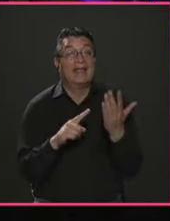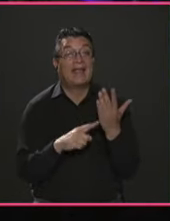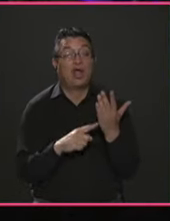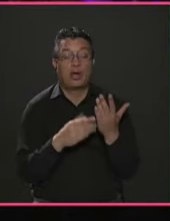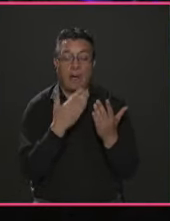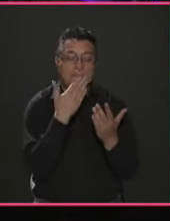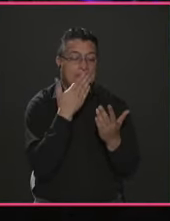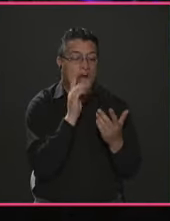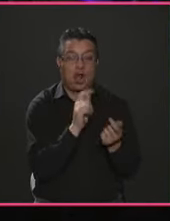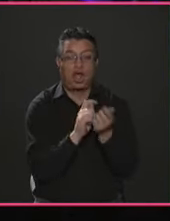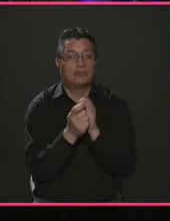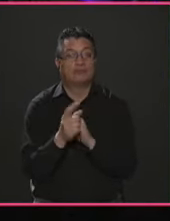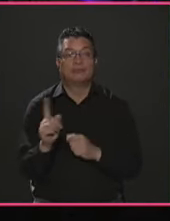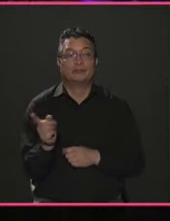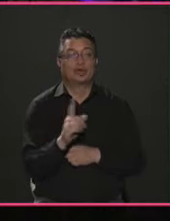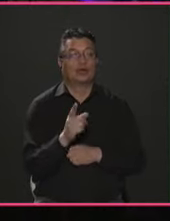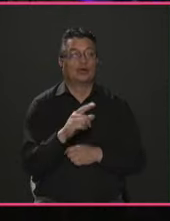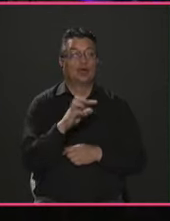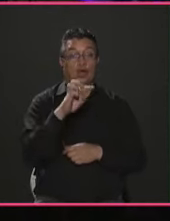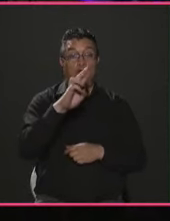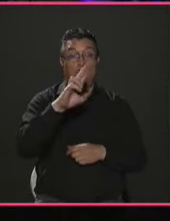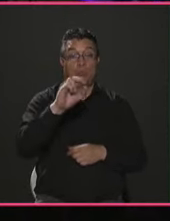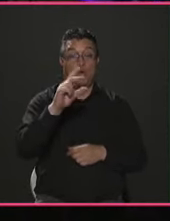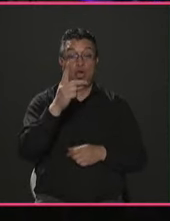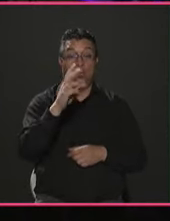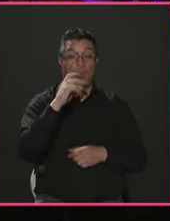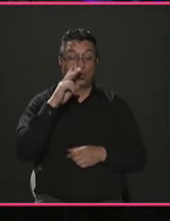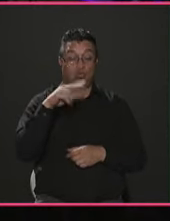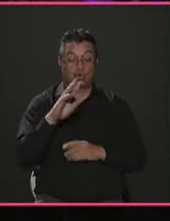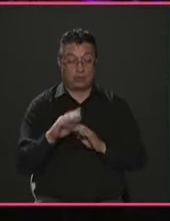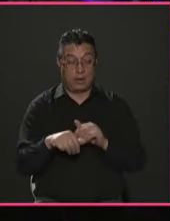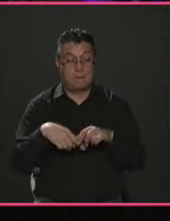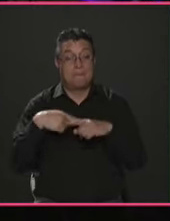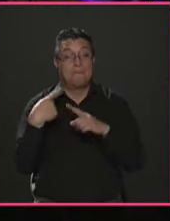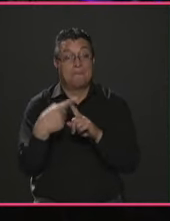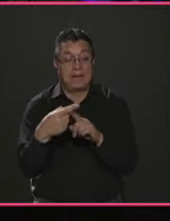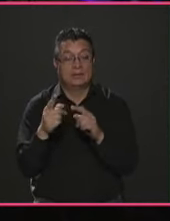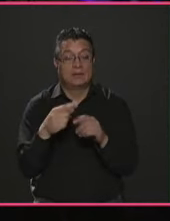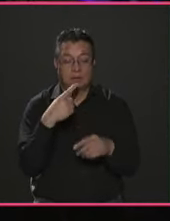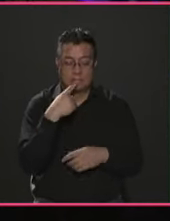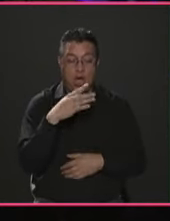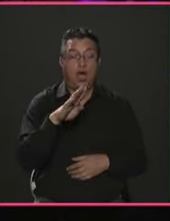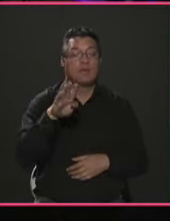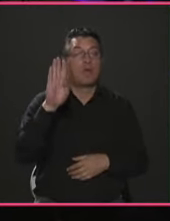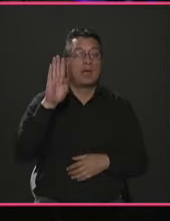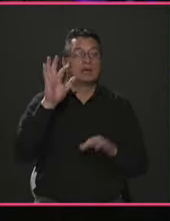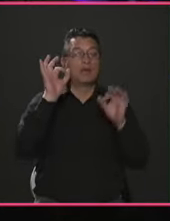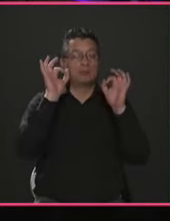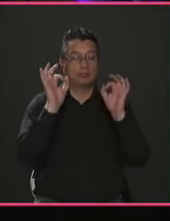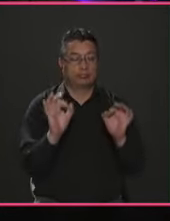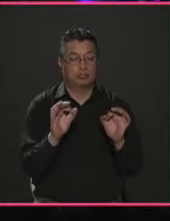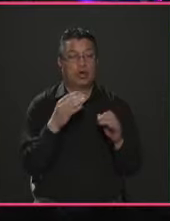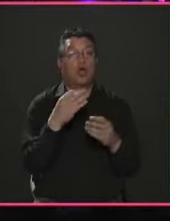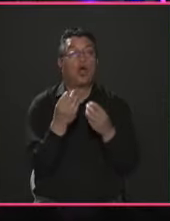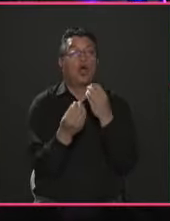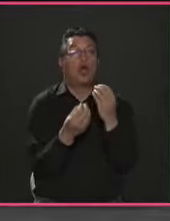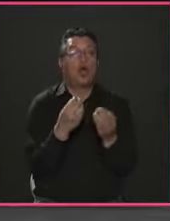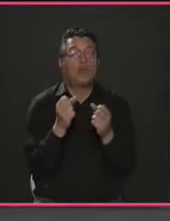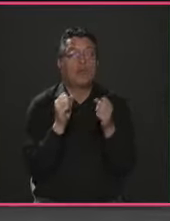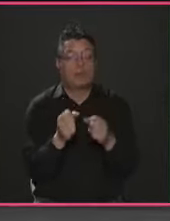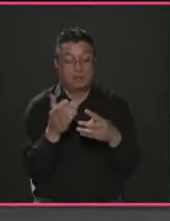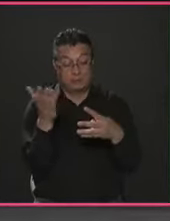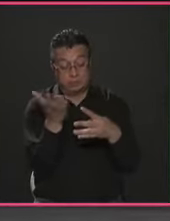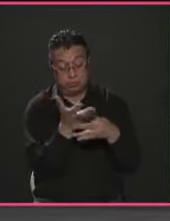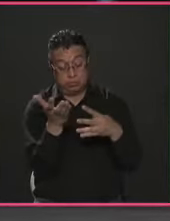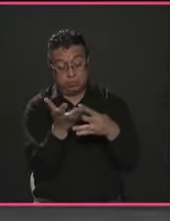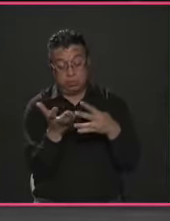No mejoró sí O sea que la productividad agregada sí que era una de las promesas posibles Porque además cómo vamos a después distribuir